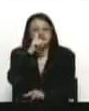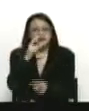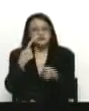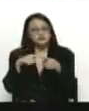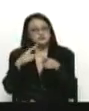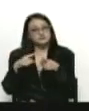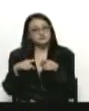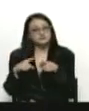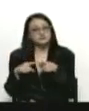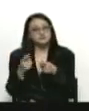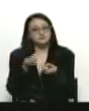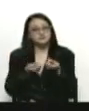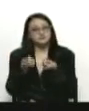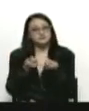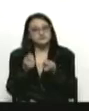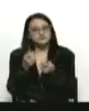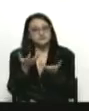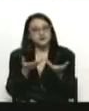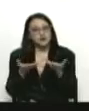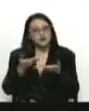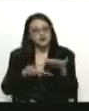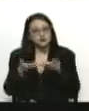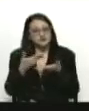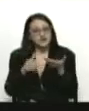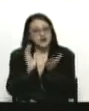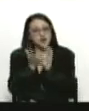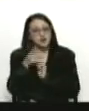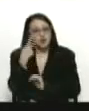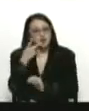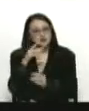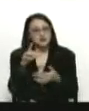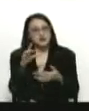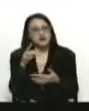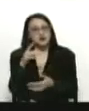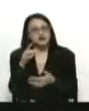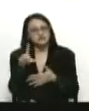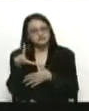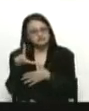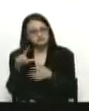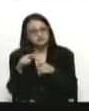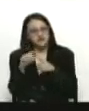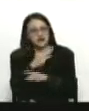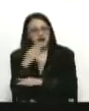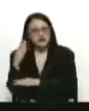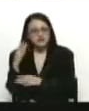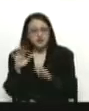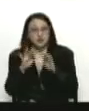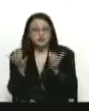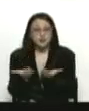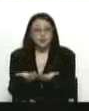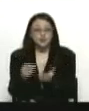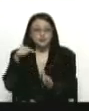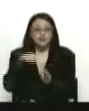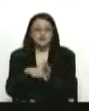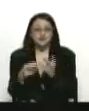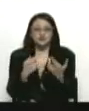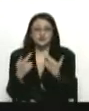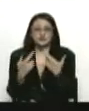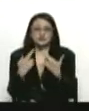diversificación económica, comercial, geopolítica de América Latina y el Caribe con el mundo. La profunda y estrecha